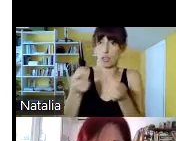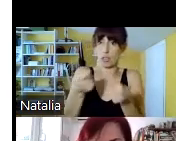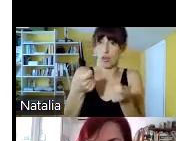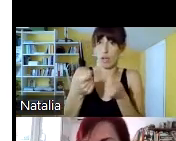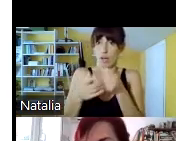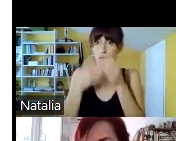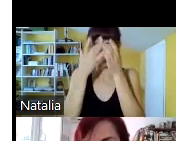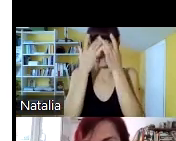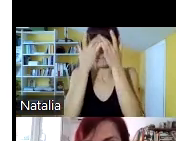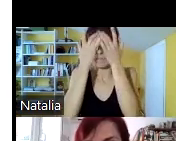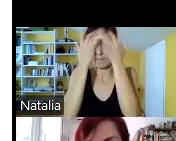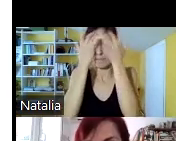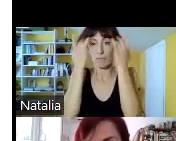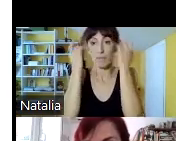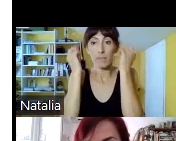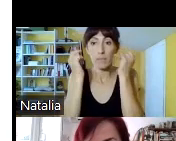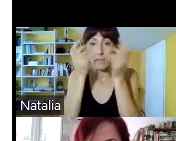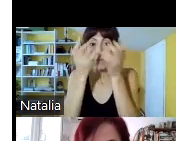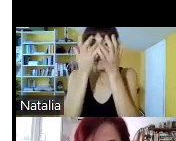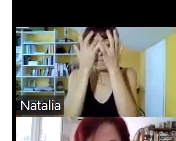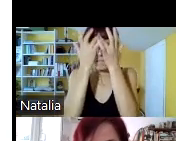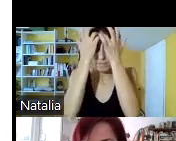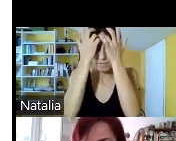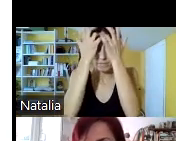espera, que no puedo pasar con esto.